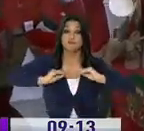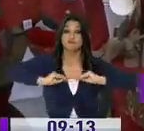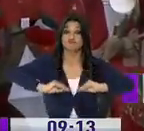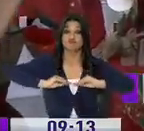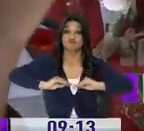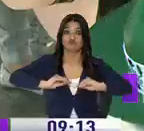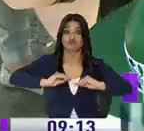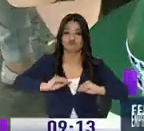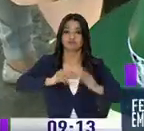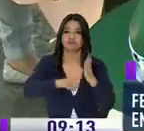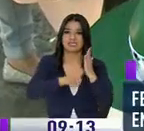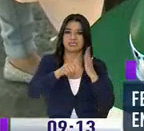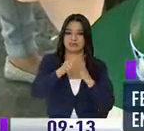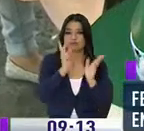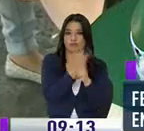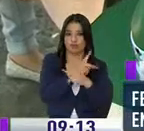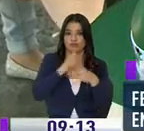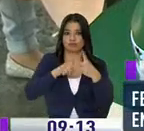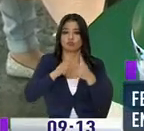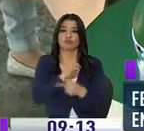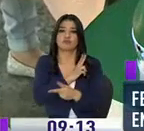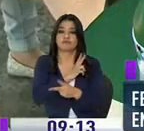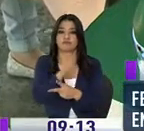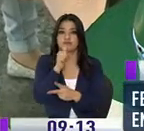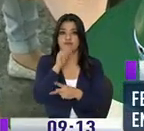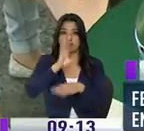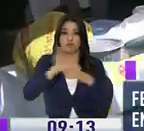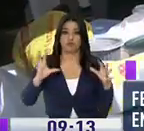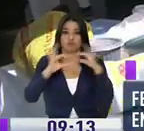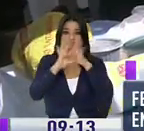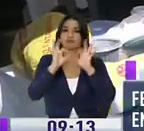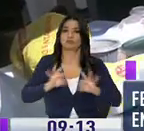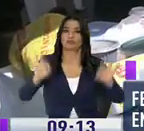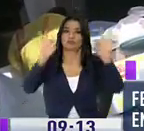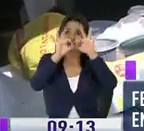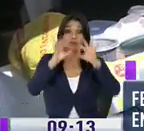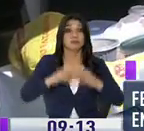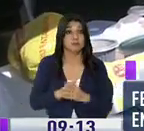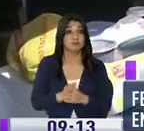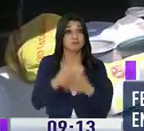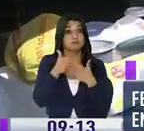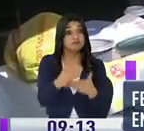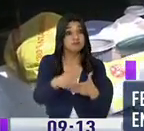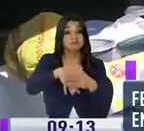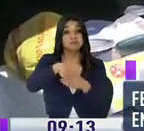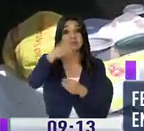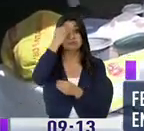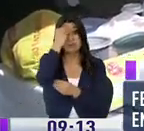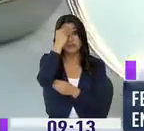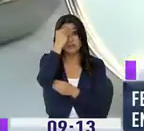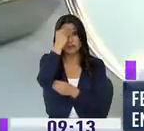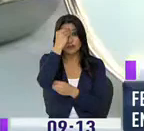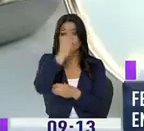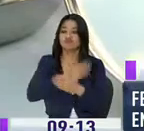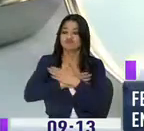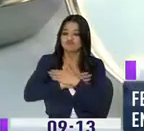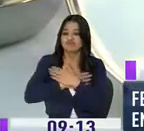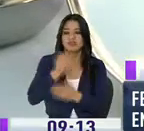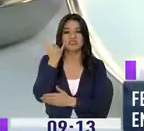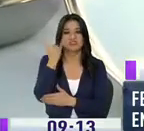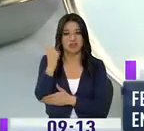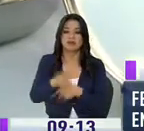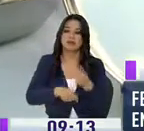del MIPRO en conjunto con una universidad privada del país es muy importante, ya que ayuda a que el emprendedor desarrolle su idea y